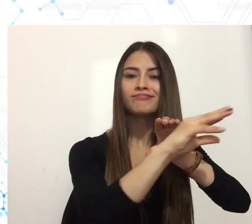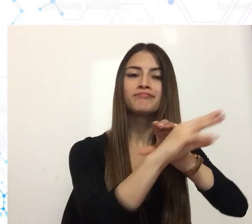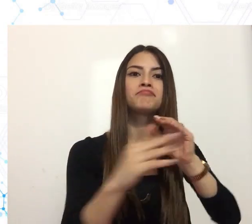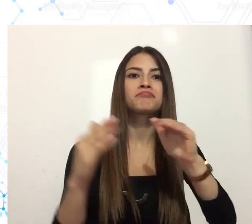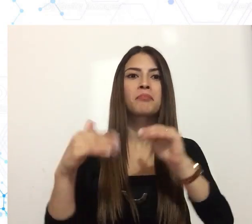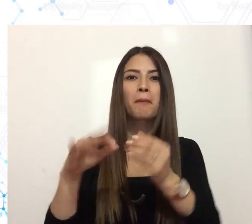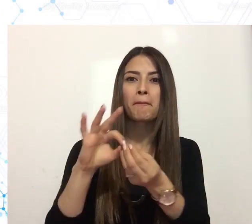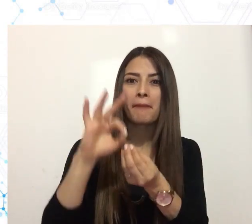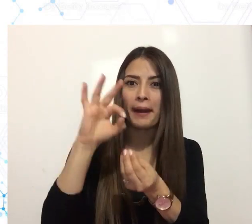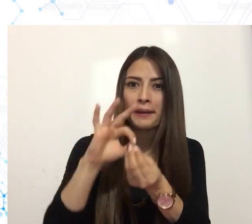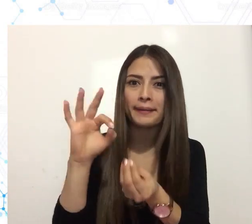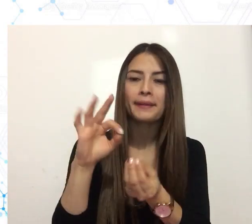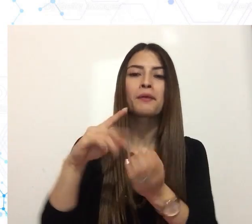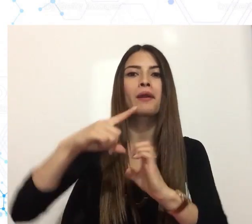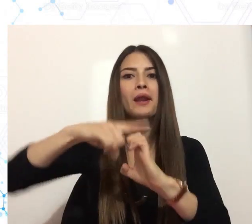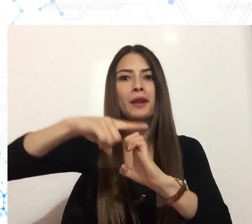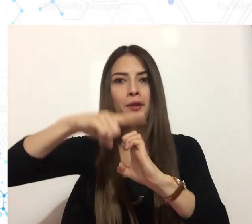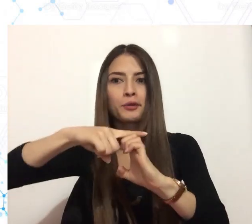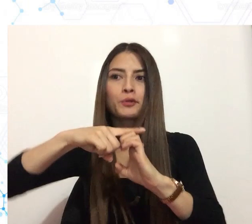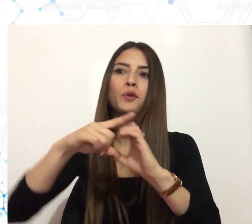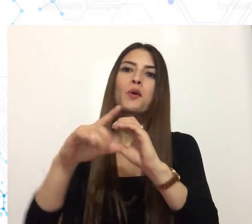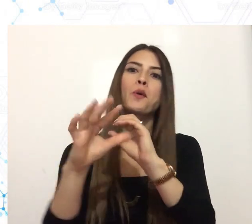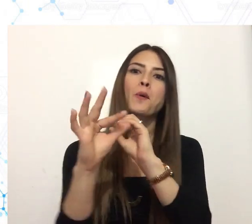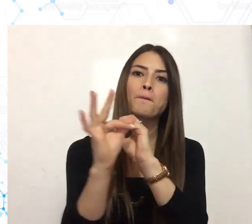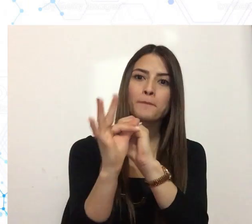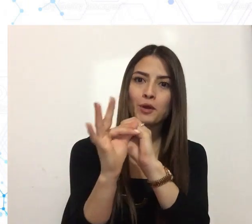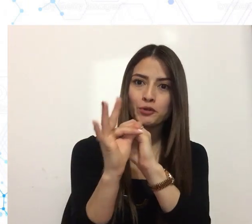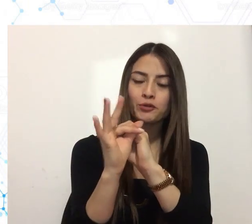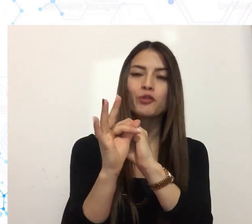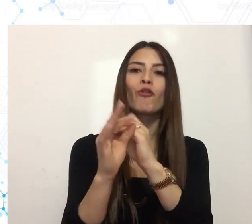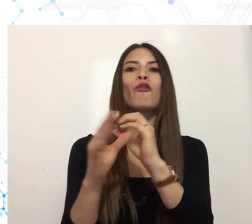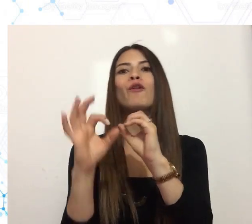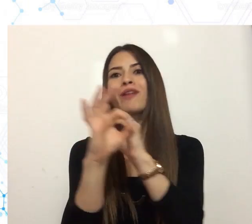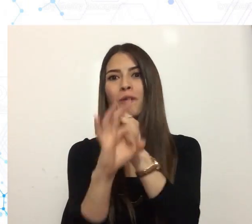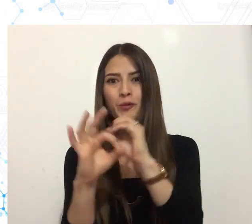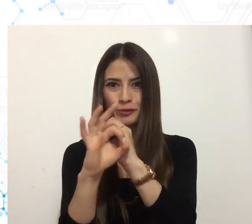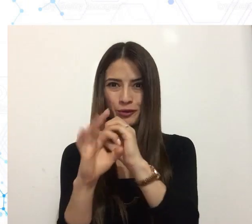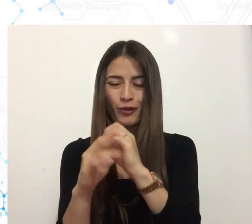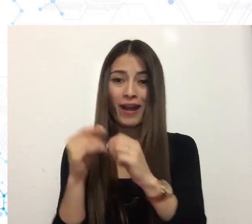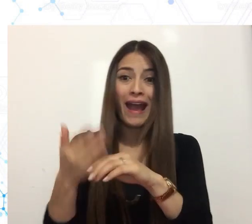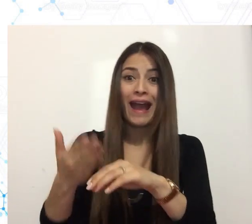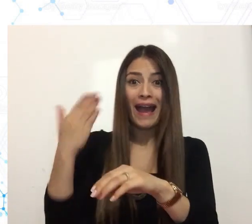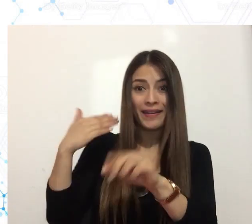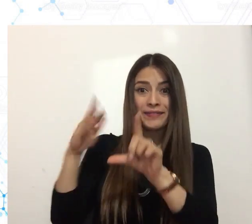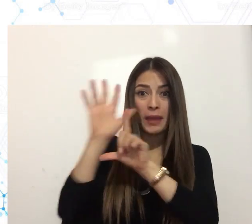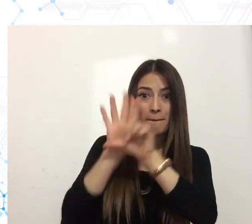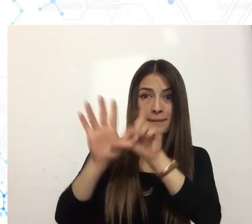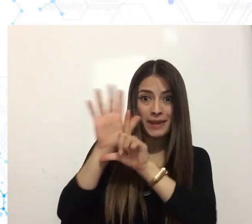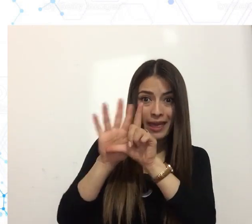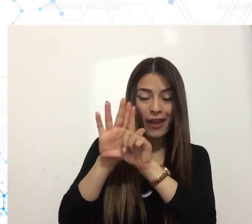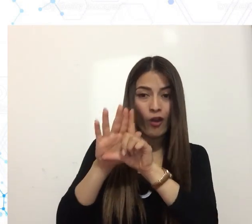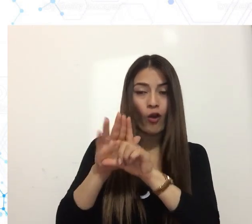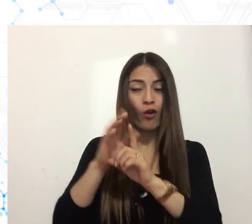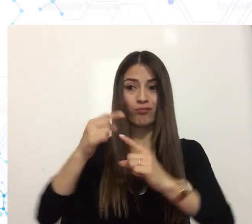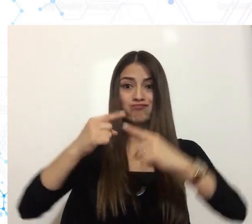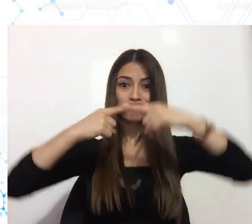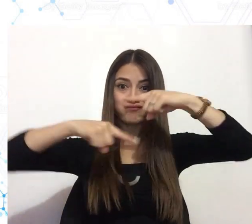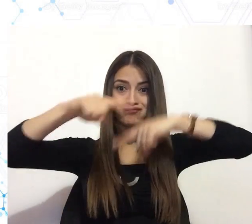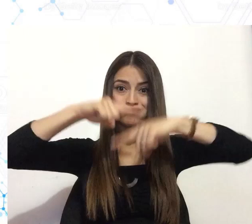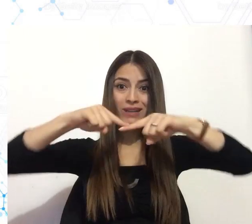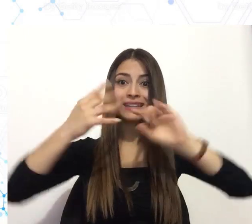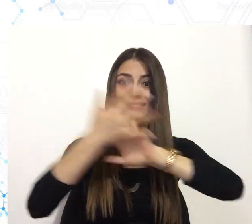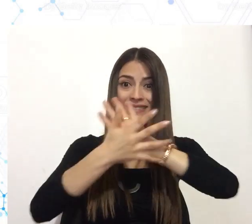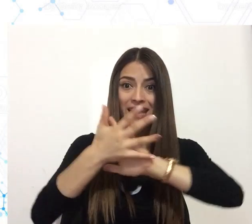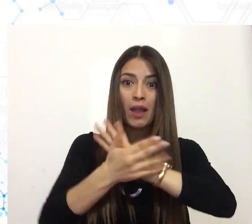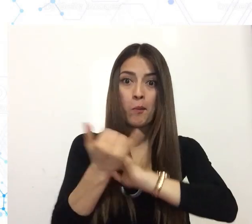de Rutherford, para modelo de Bohr, para tubos catódicos, la seña para partículas, la seña